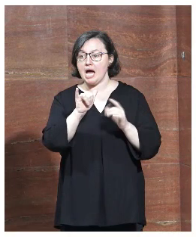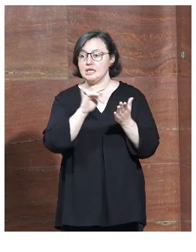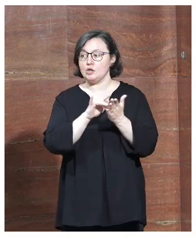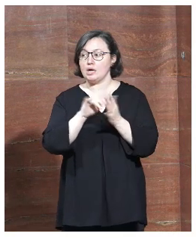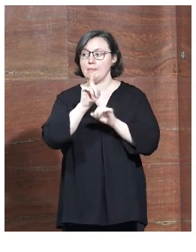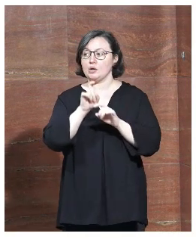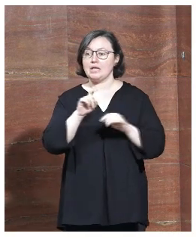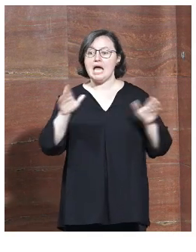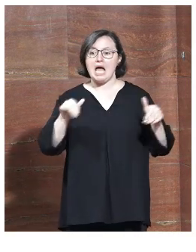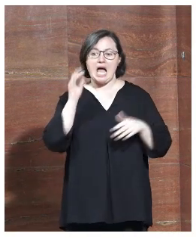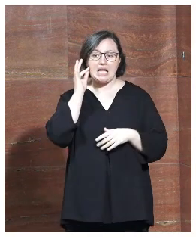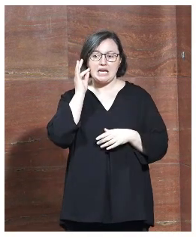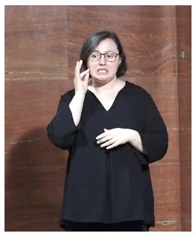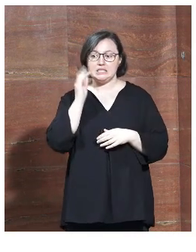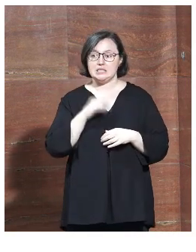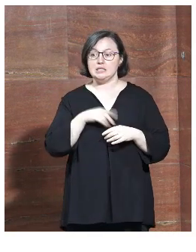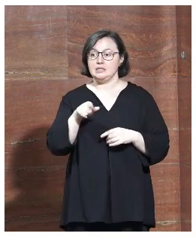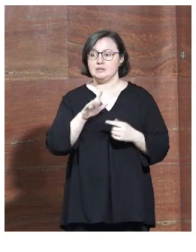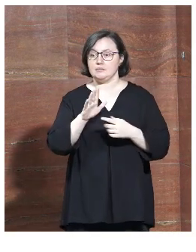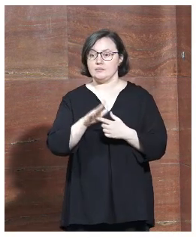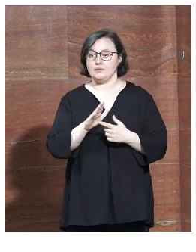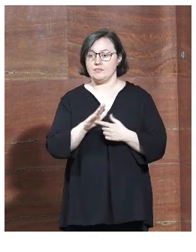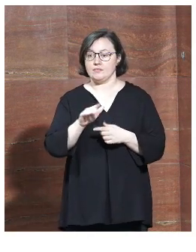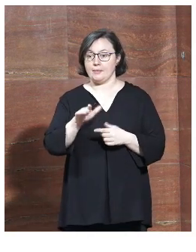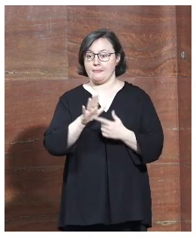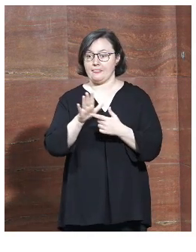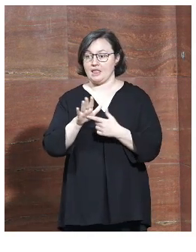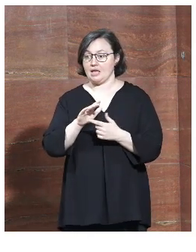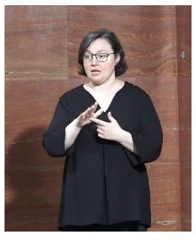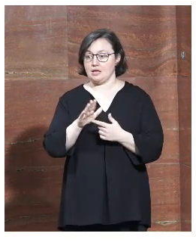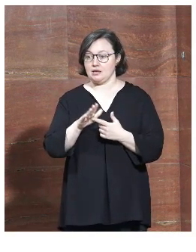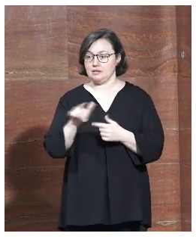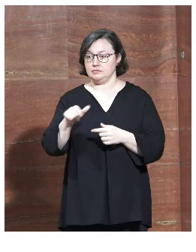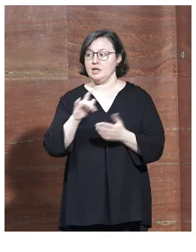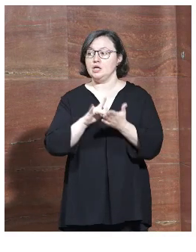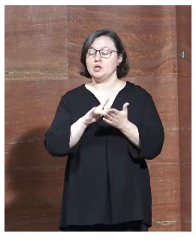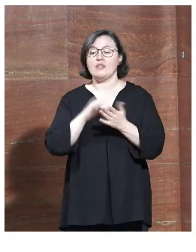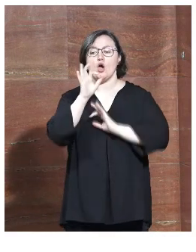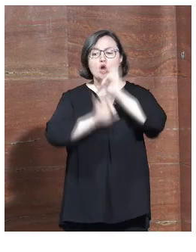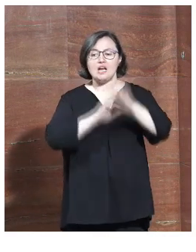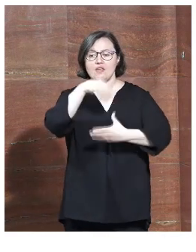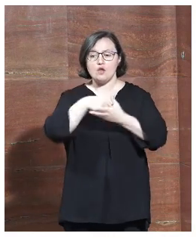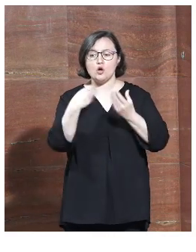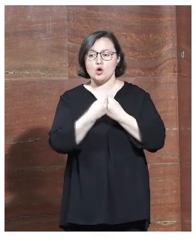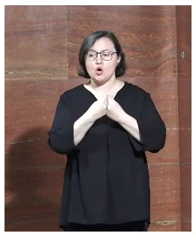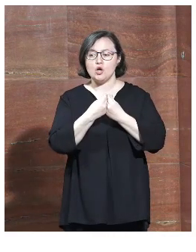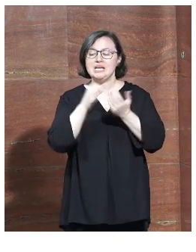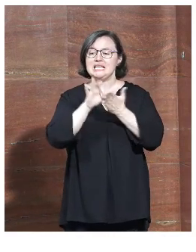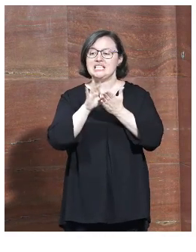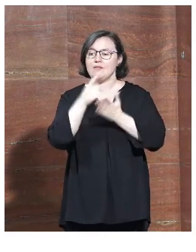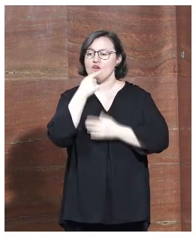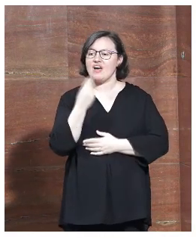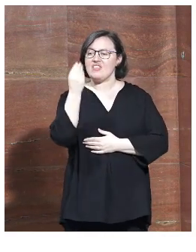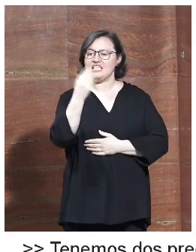para Ángeles también y preguntan si se está utilizando en vuestra organización el servicio de los